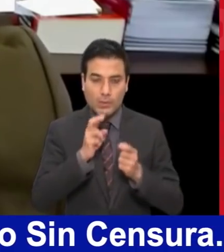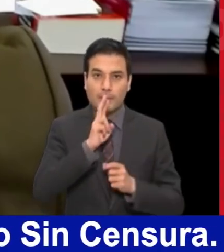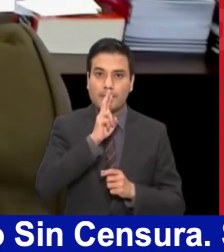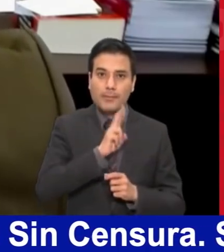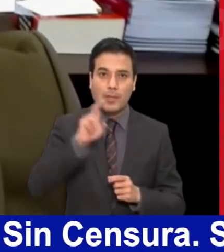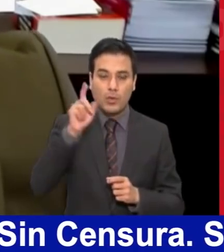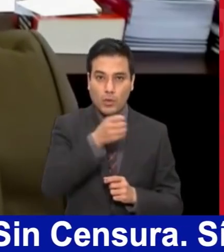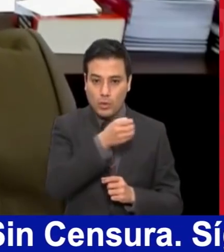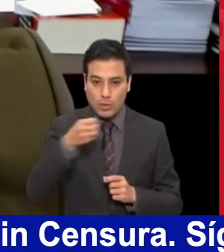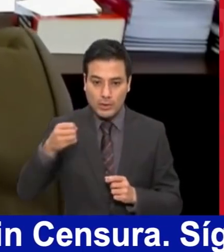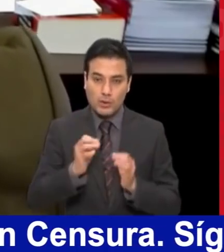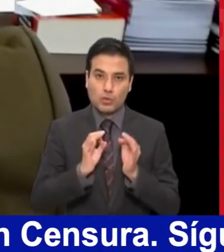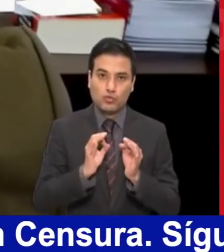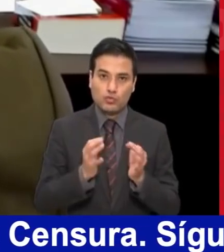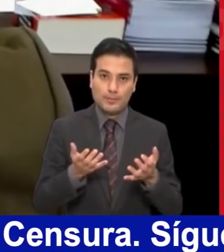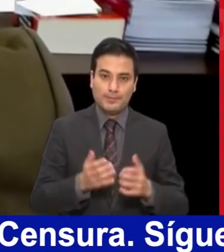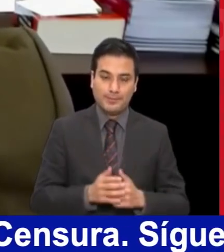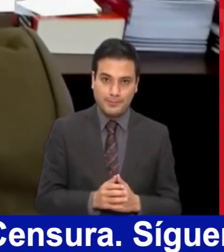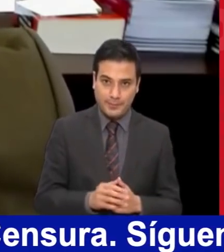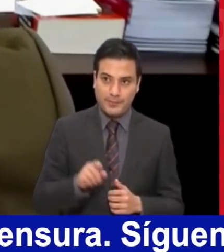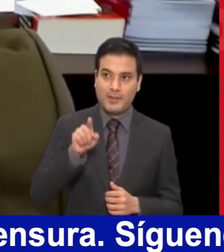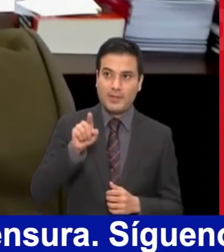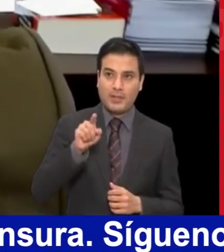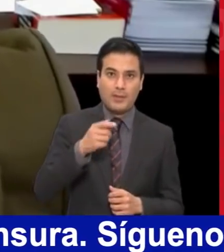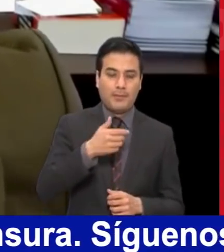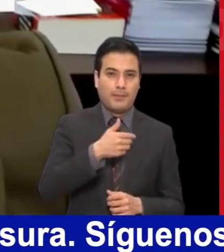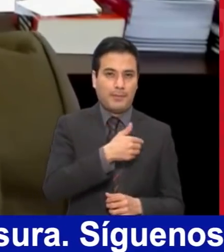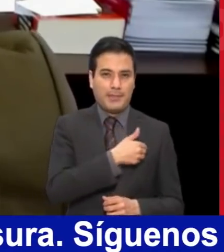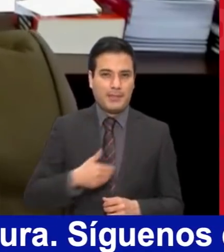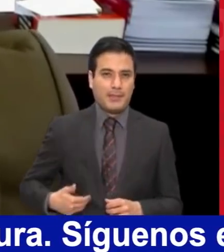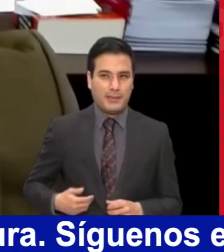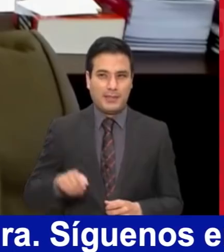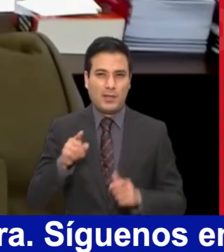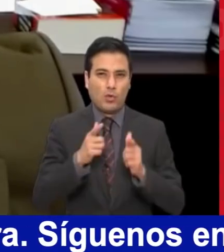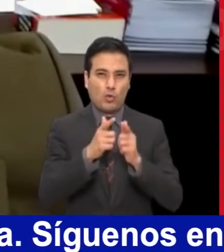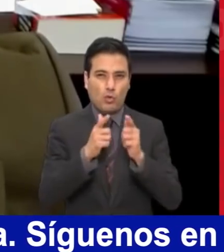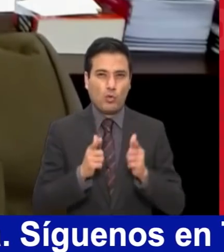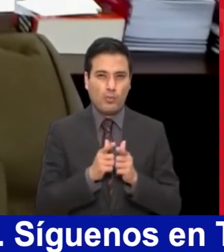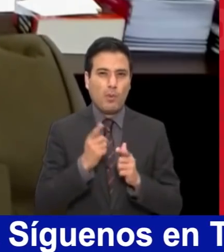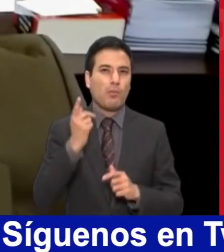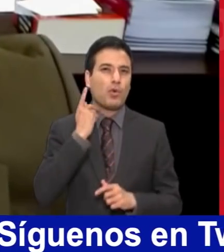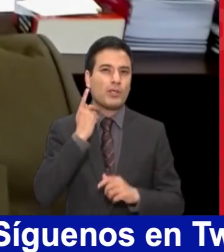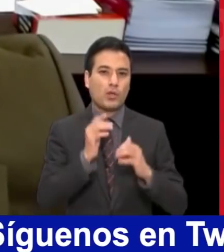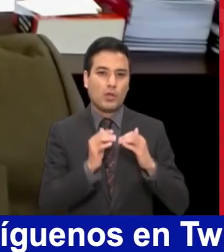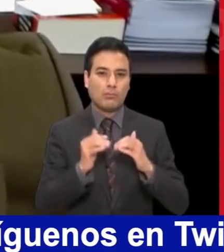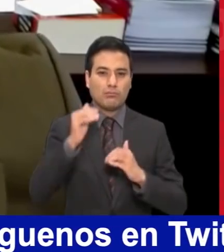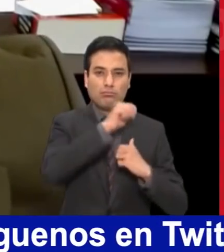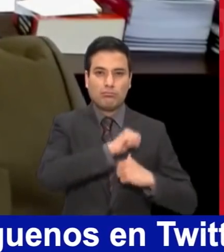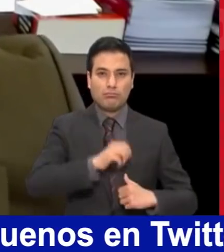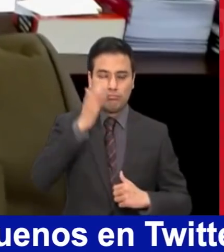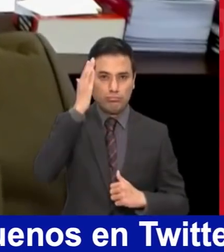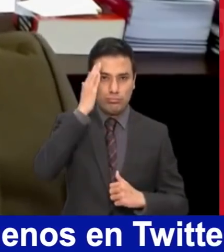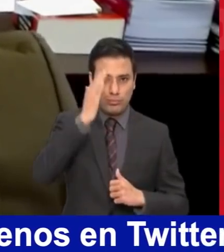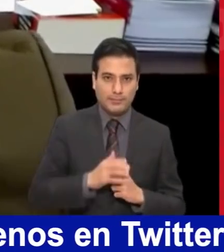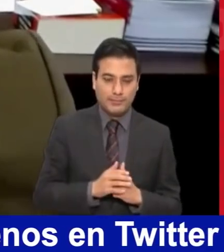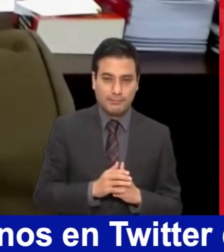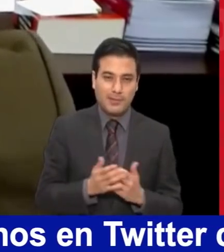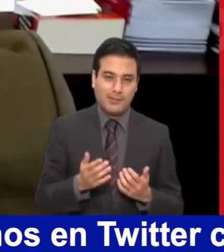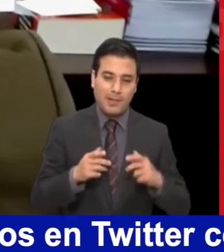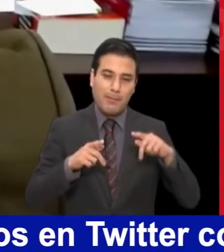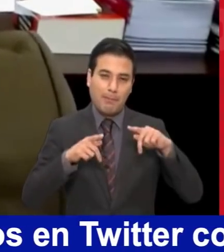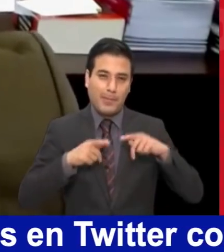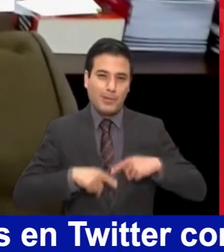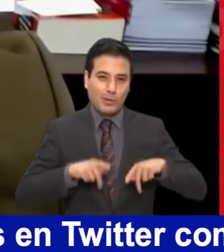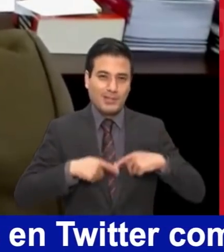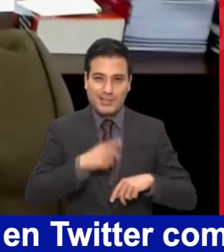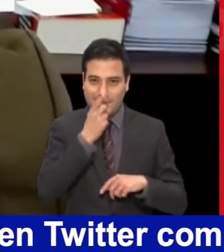país, el presidente como jefe nato del partido oficial que ejercía la prerrogativa de palomear. Se exagera mucho esto, pero era una